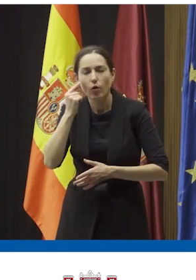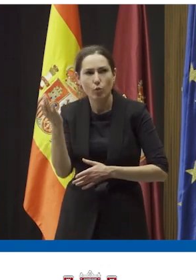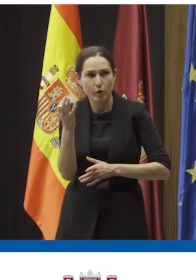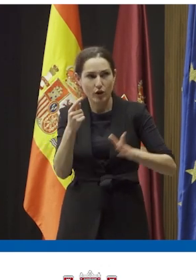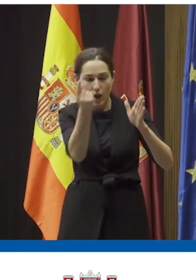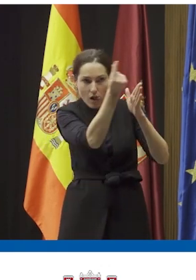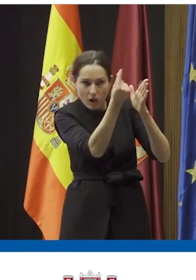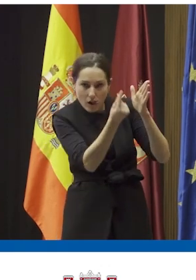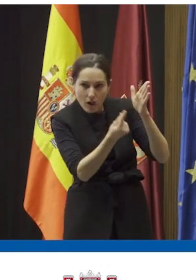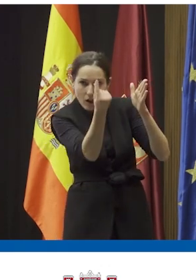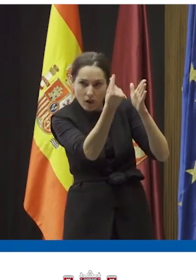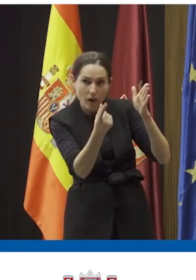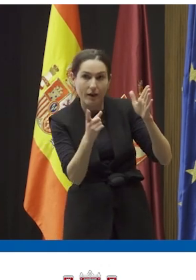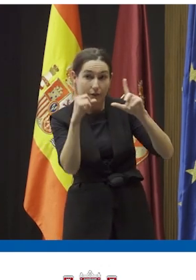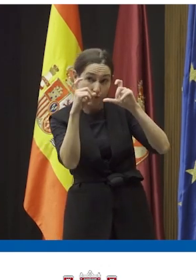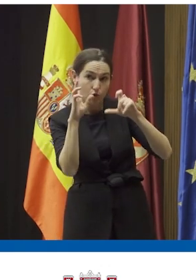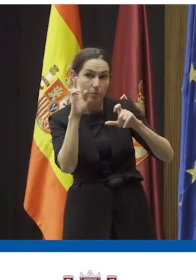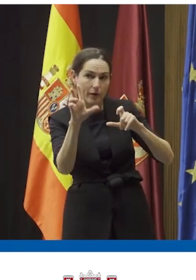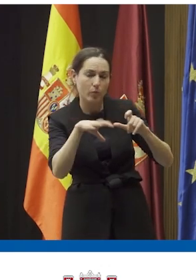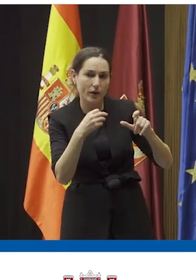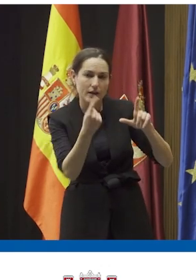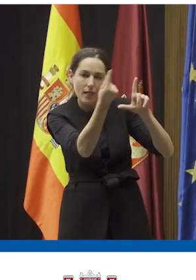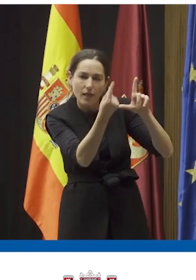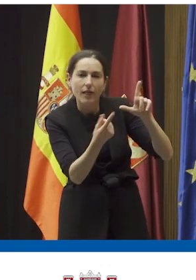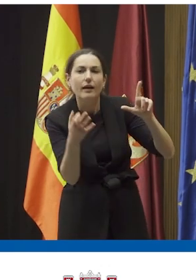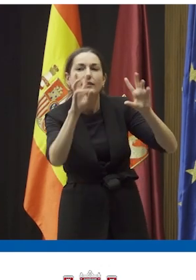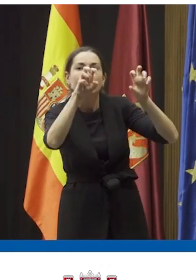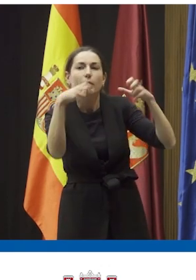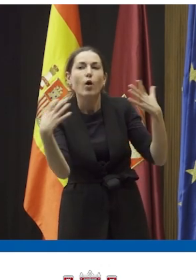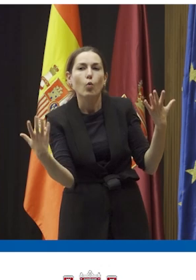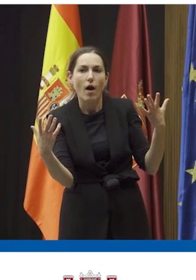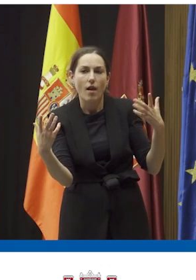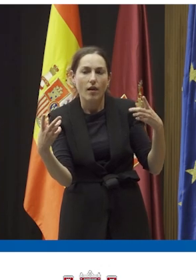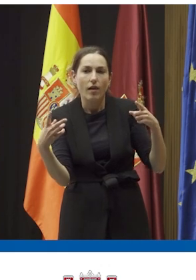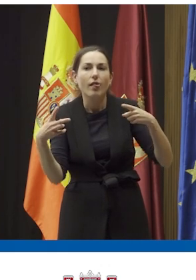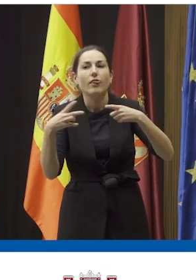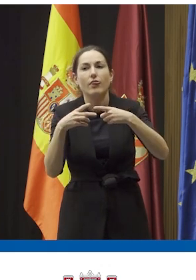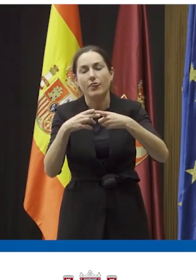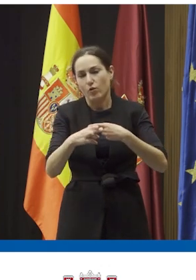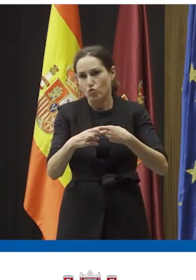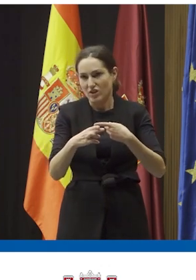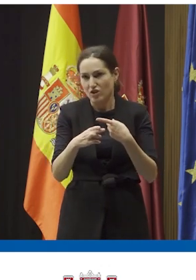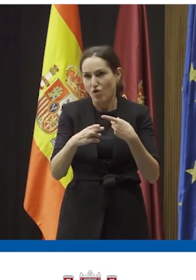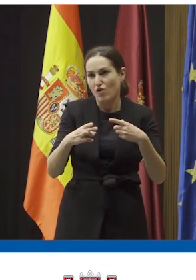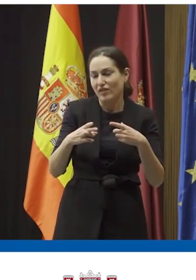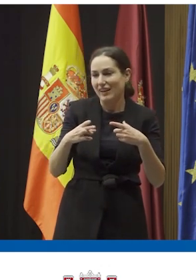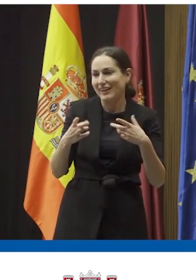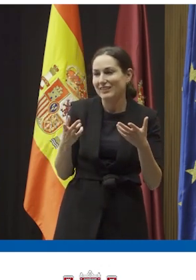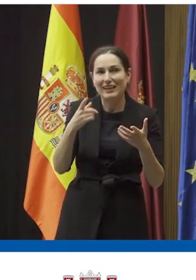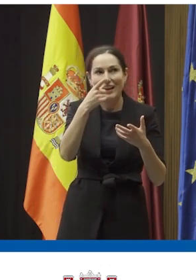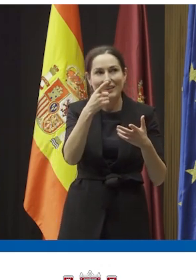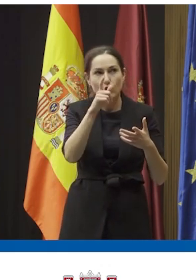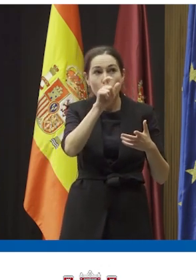en la foto, que es una circuncisión ritual. Vean cómo dos usuarios